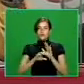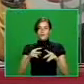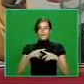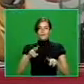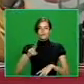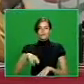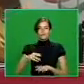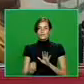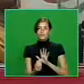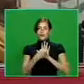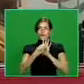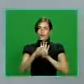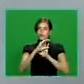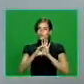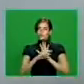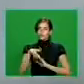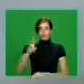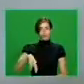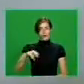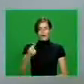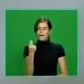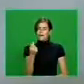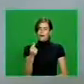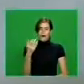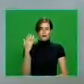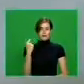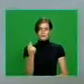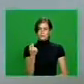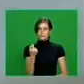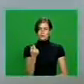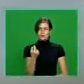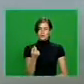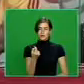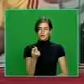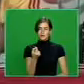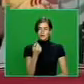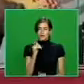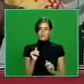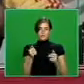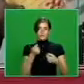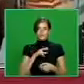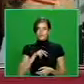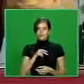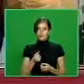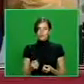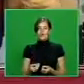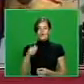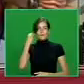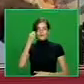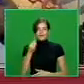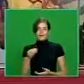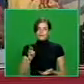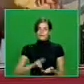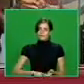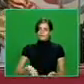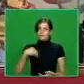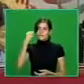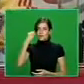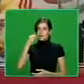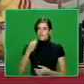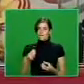en una constitución jamás y bueno comenzamos nosotros a repensar la